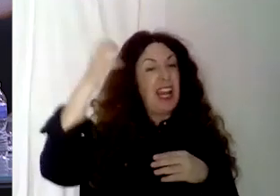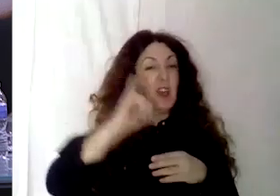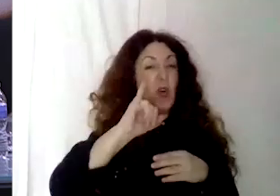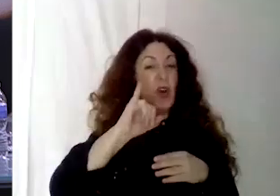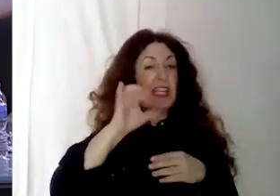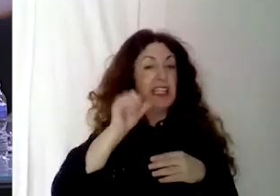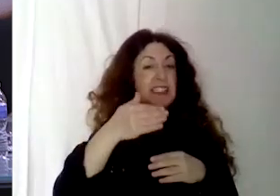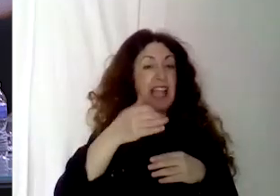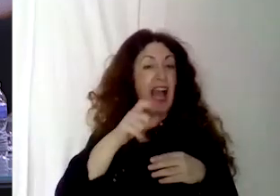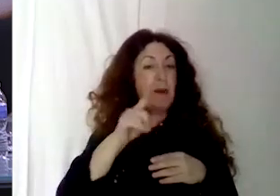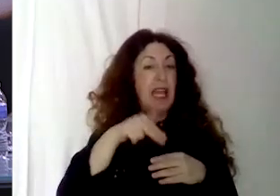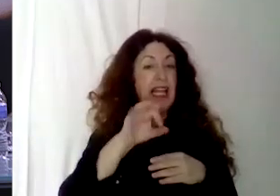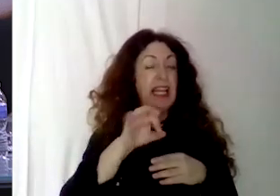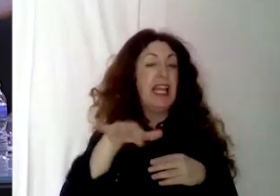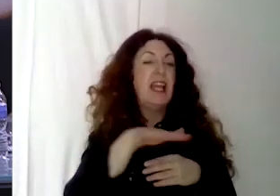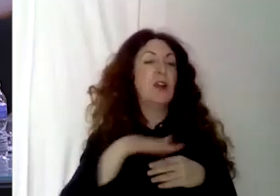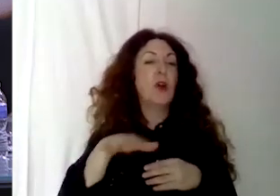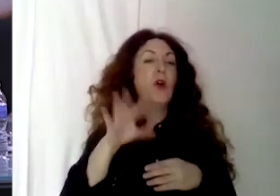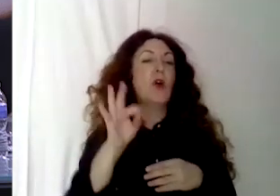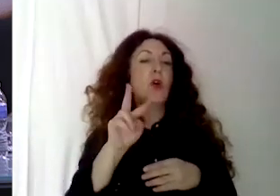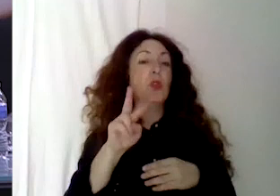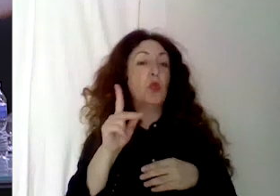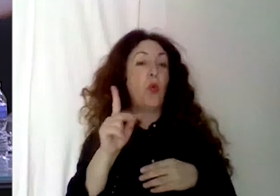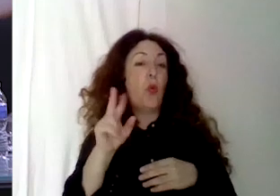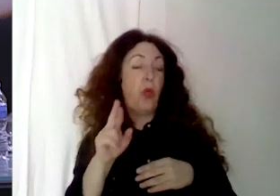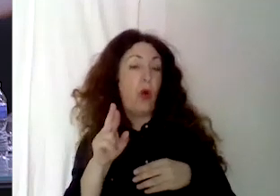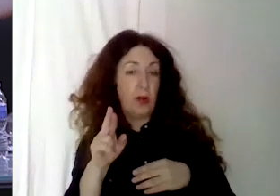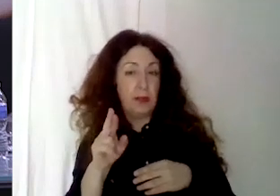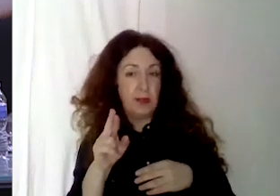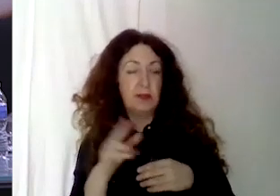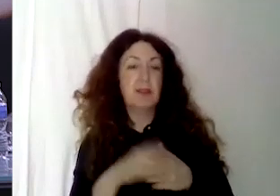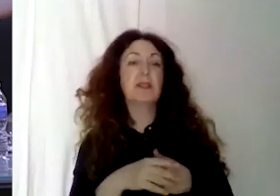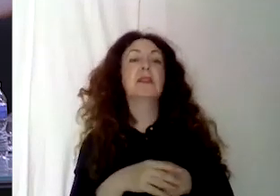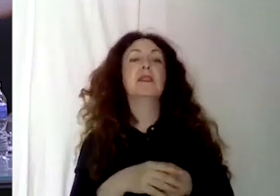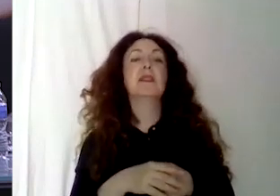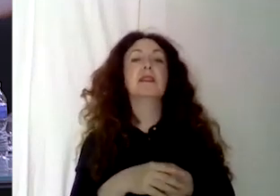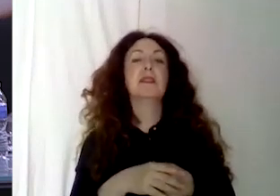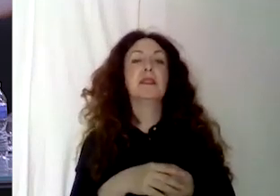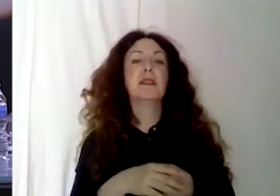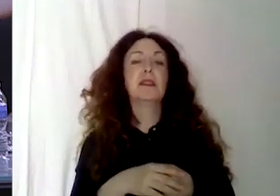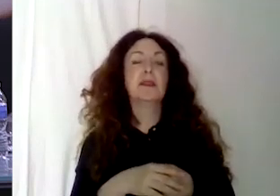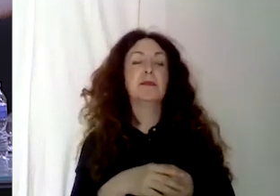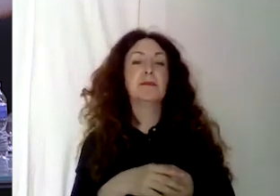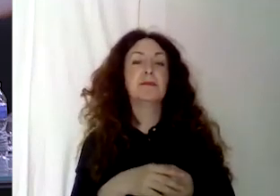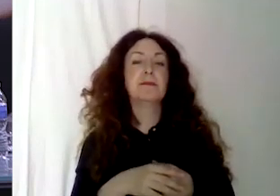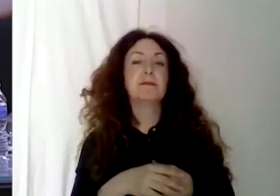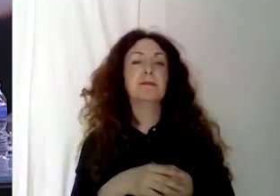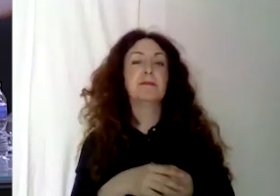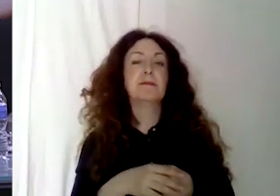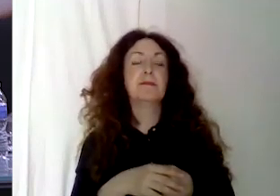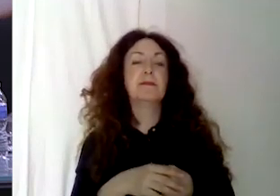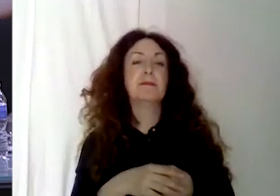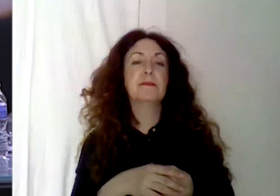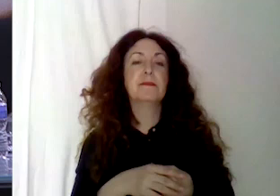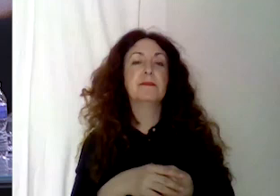primeros Estuardo. Como no lo entendió el primer Estuardo, ya sabéis cómo acabó el primer Estuardo, sin cabeza, ¿no? Un